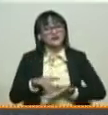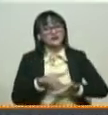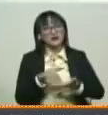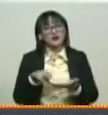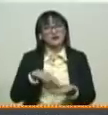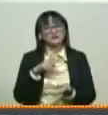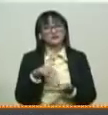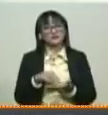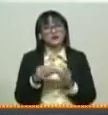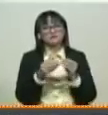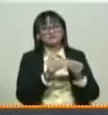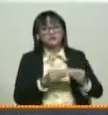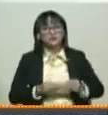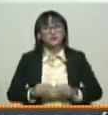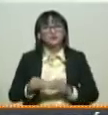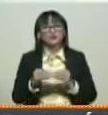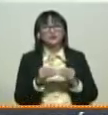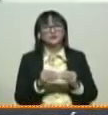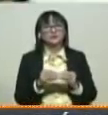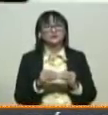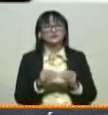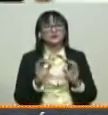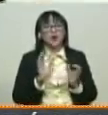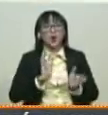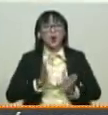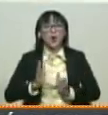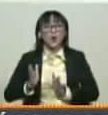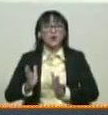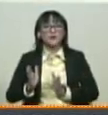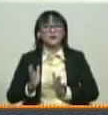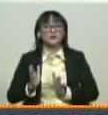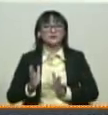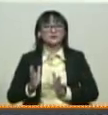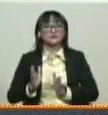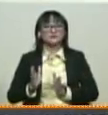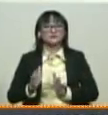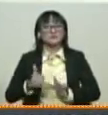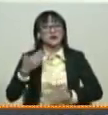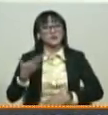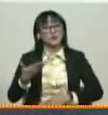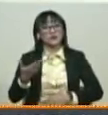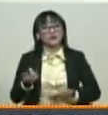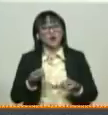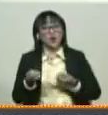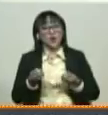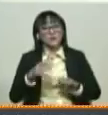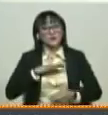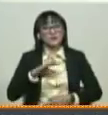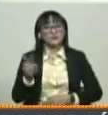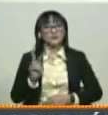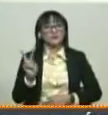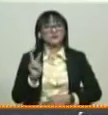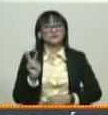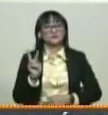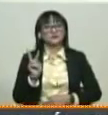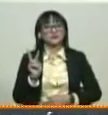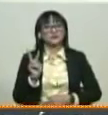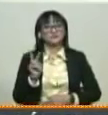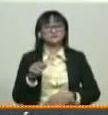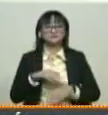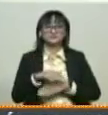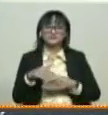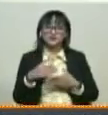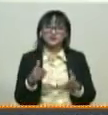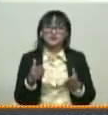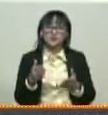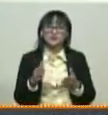para recuperar, repito, la decencia, el orden y algo importante, la estabilidad económica del país. Porque cada vez que el Ministerio Público